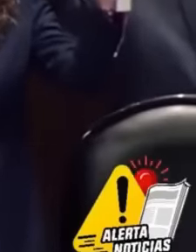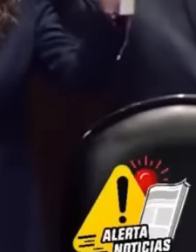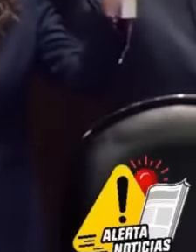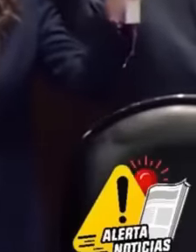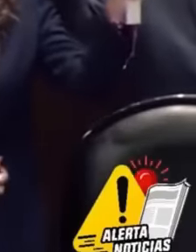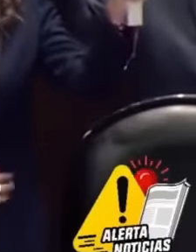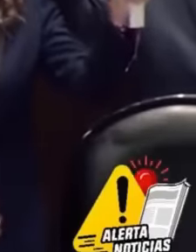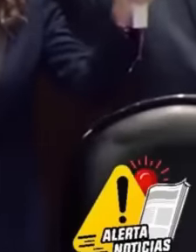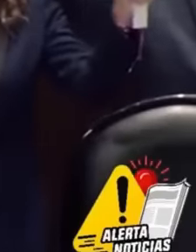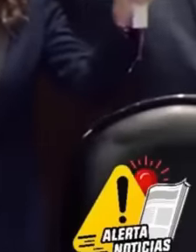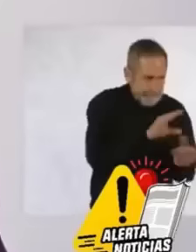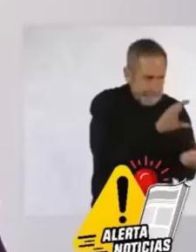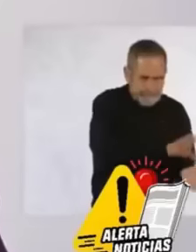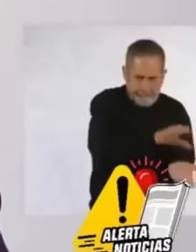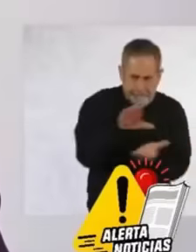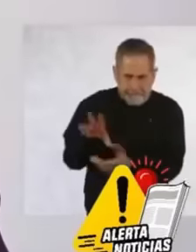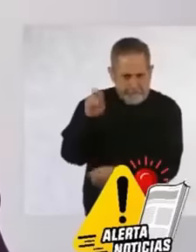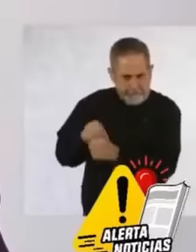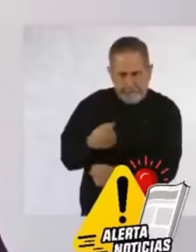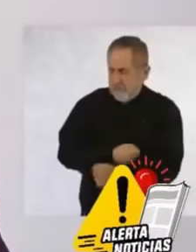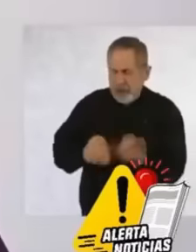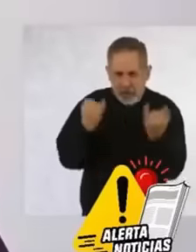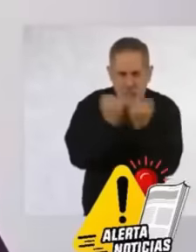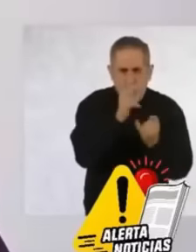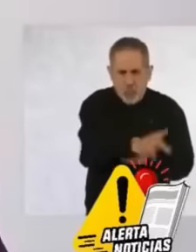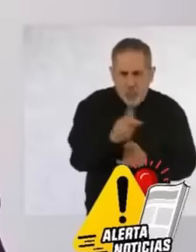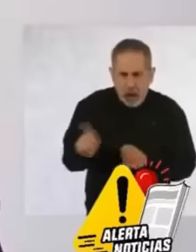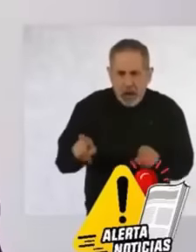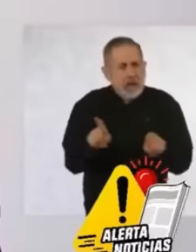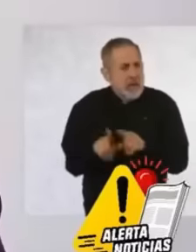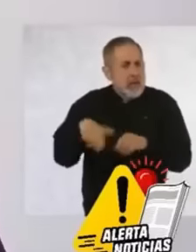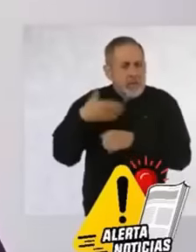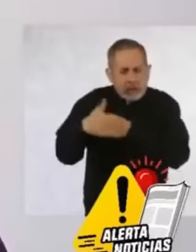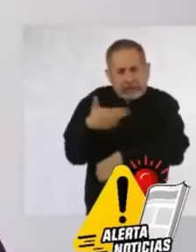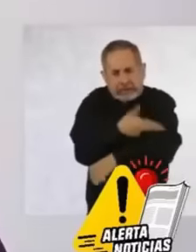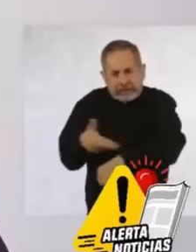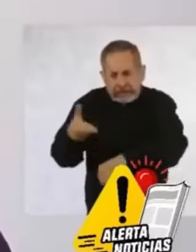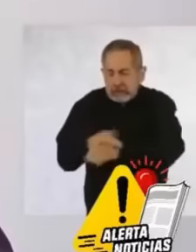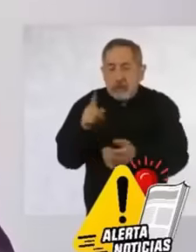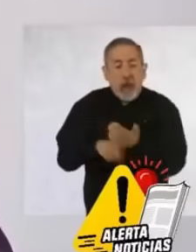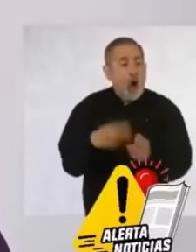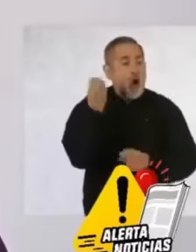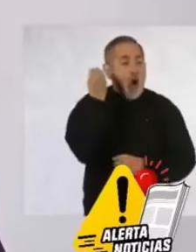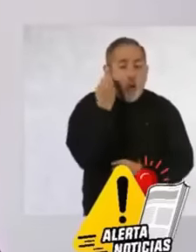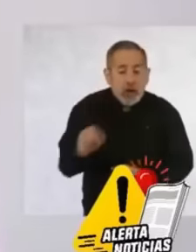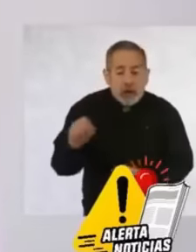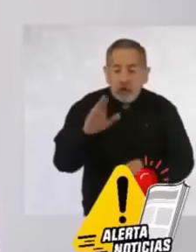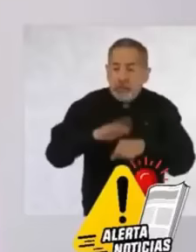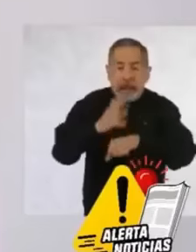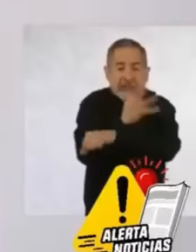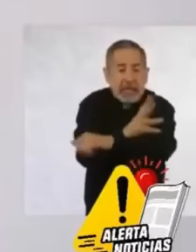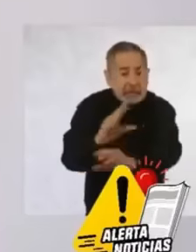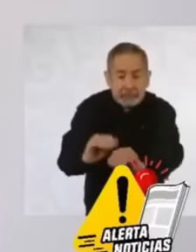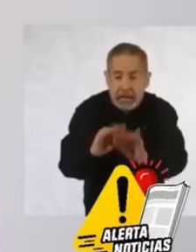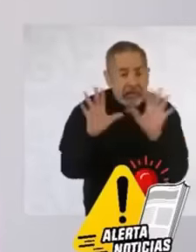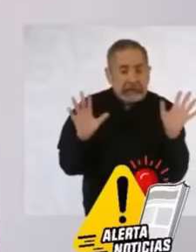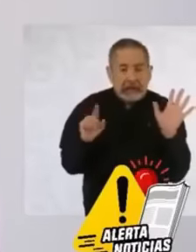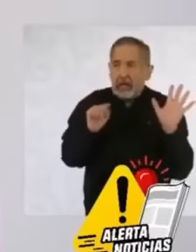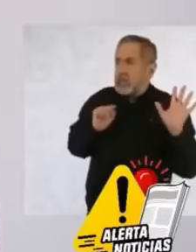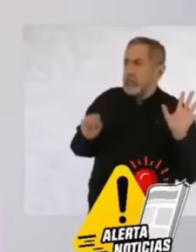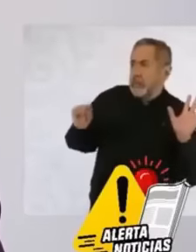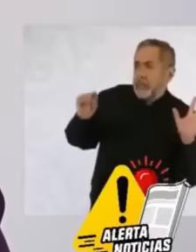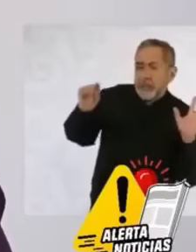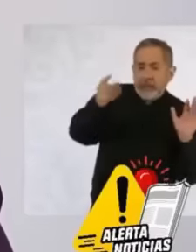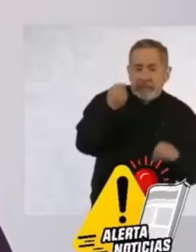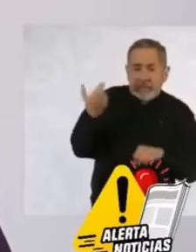autónomos, rápidamente la presidenta mostró un documento en donde exhibe irregularidades por parte del INE,